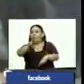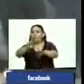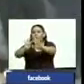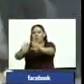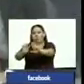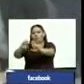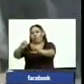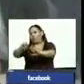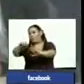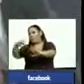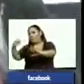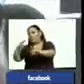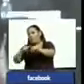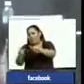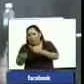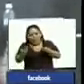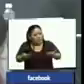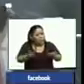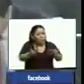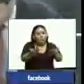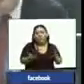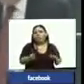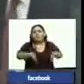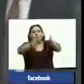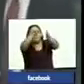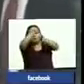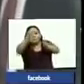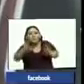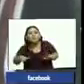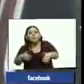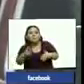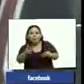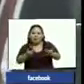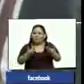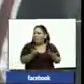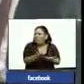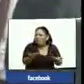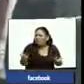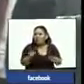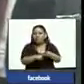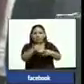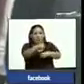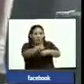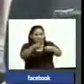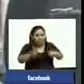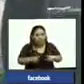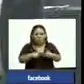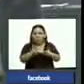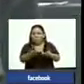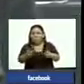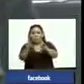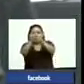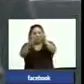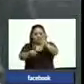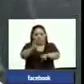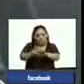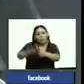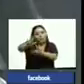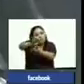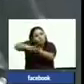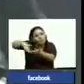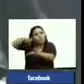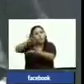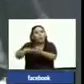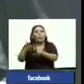que serán entregados para el fortalecimiento institucional correspondiente a equipamiento de oficinas, mobiliarios, computadoras e impresoras,